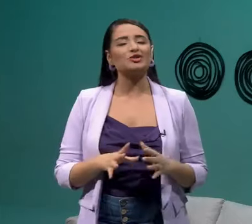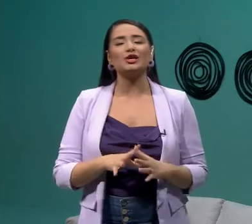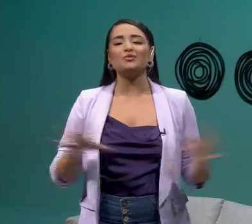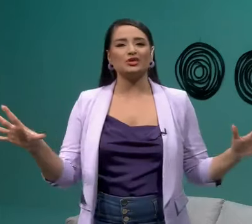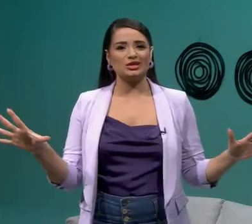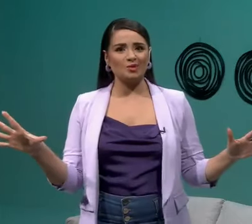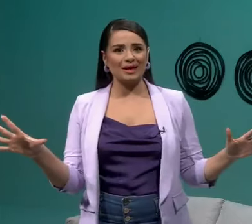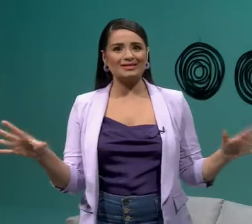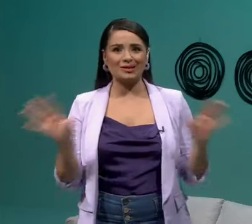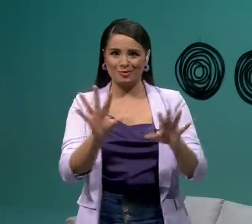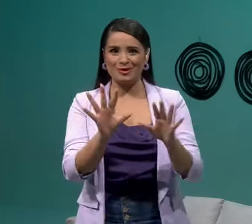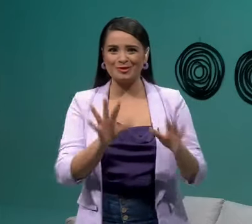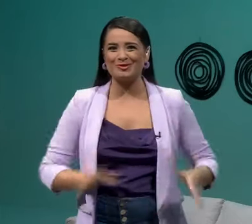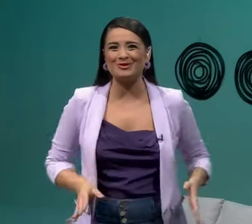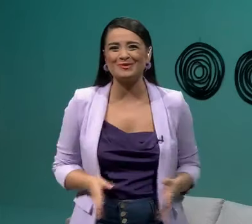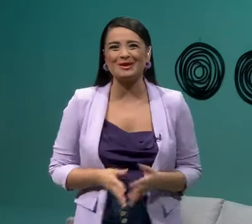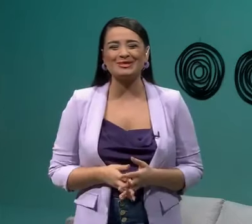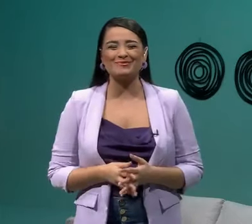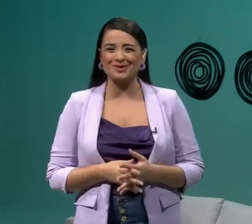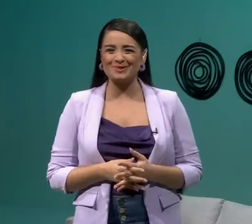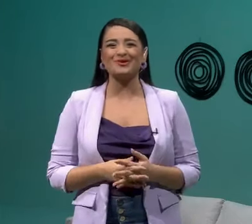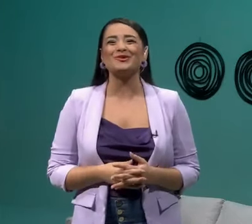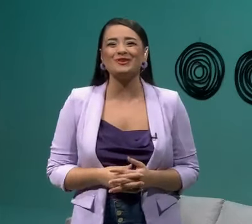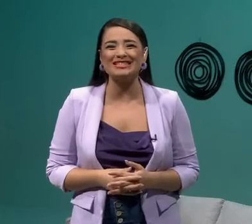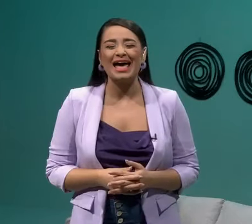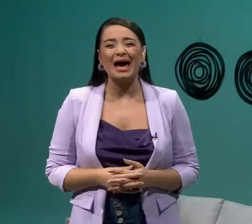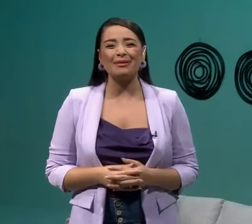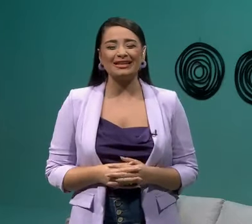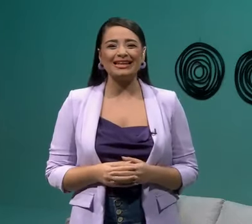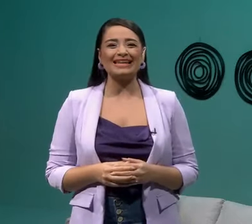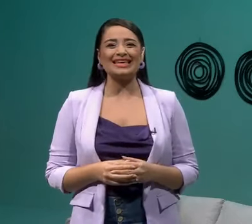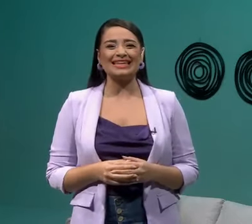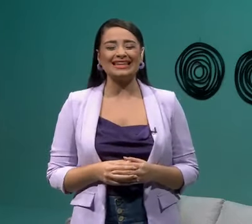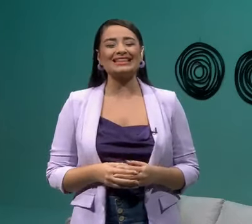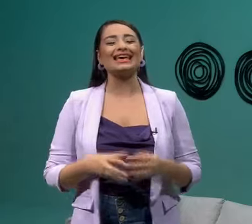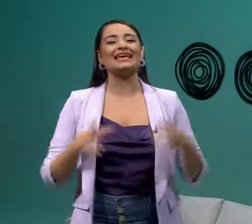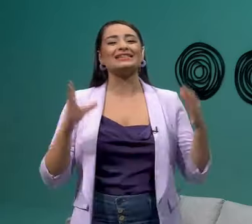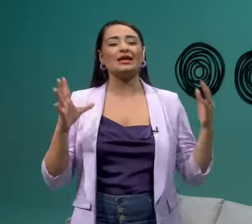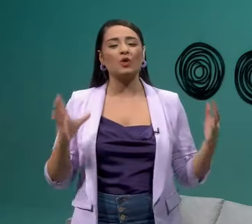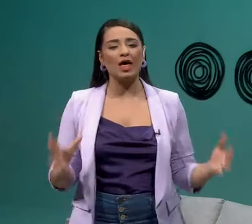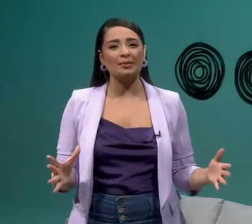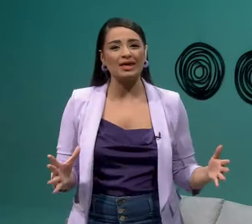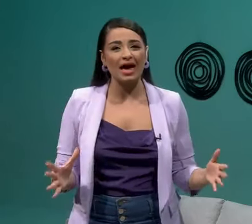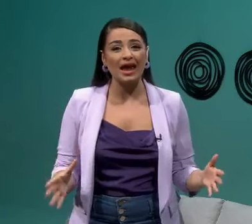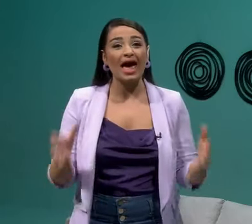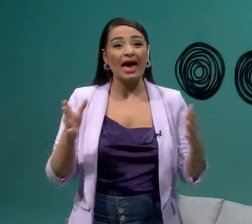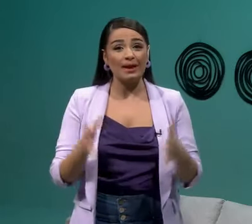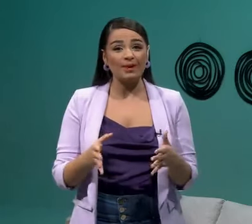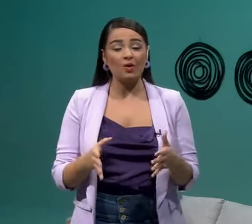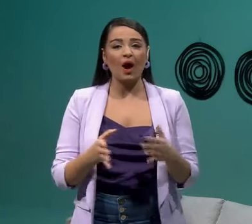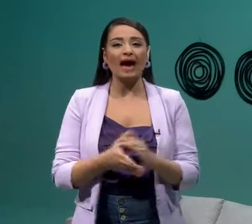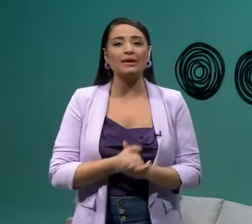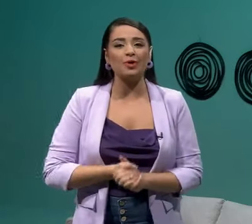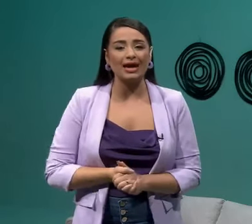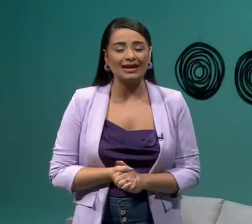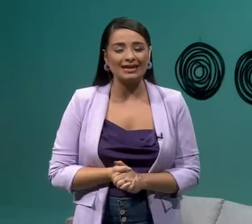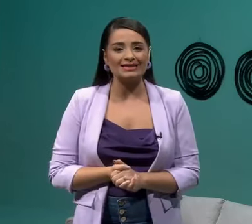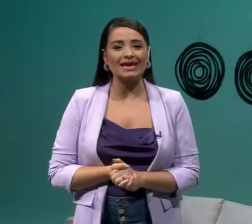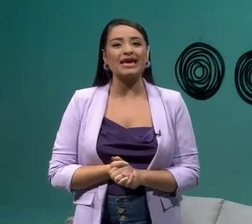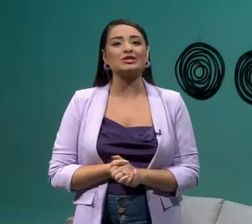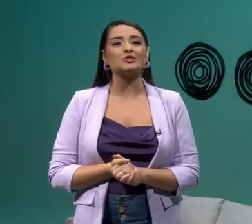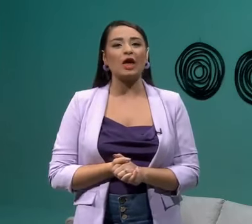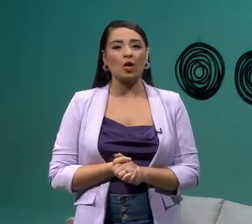Con esto y muchísimo más, se lo prometo, lo esperamos el próximo lunes a partir de las 7:30 y hasta las 9 de la mañana, en vivo, aquí por